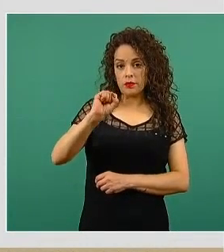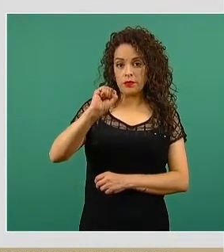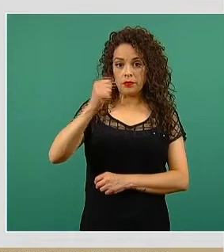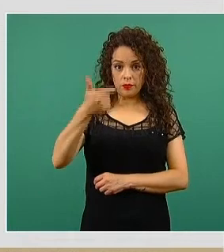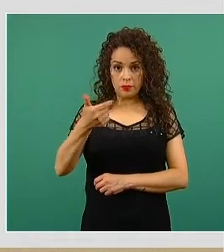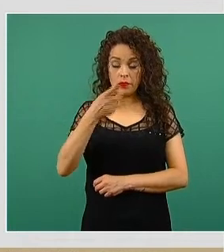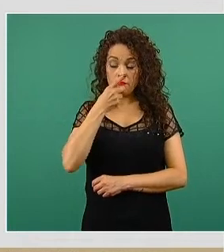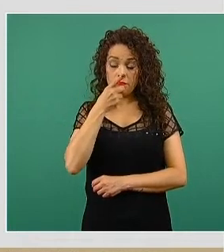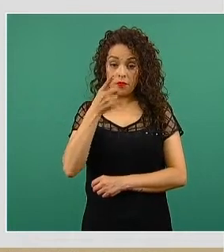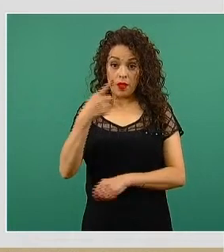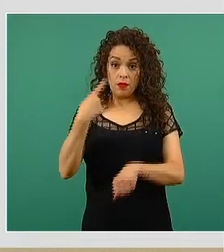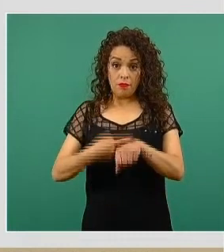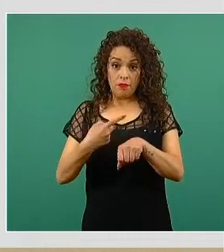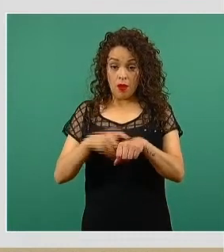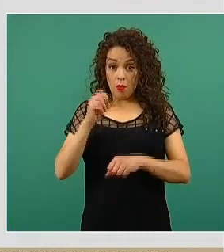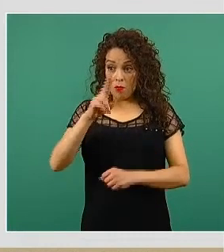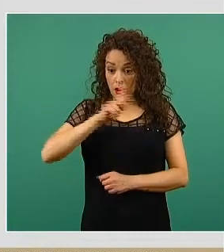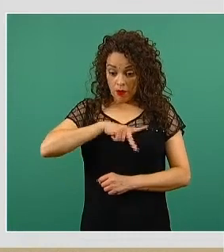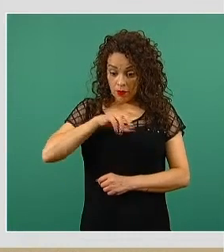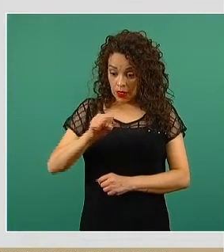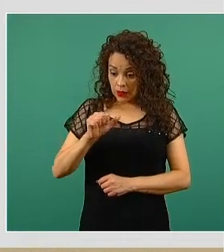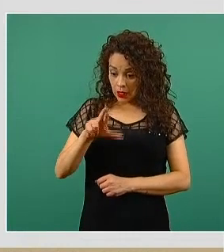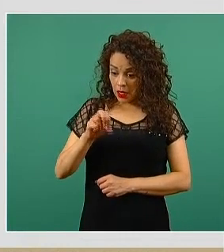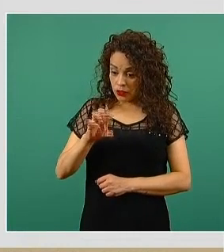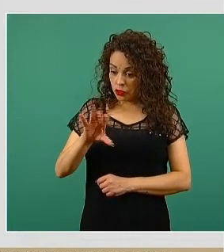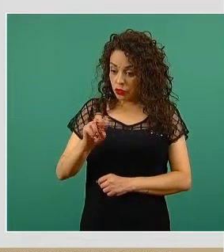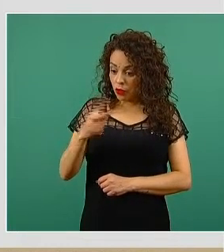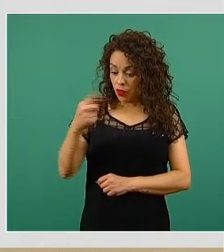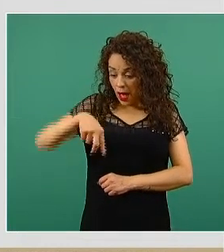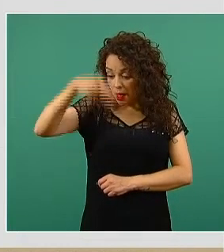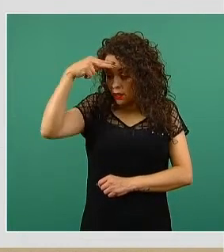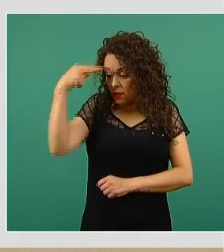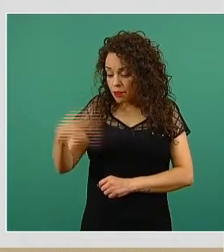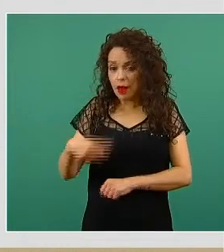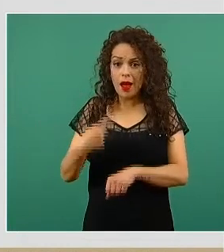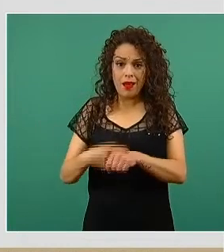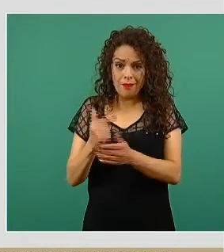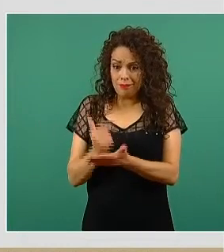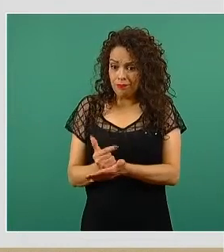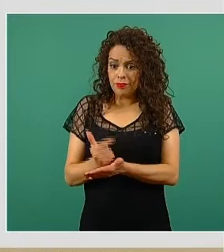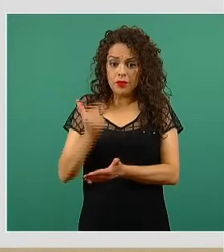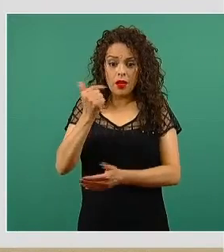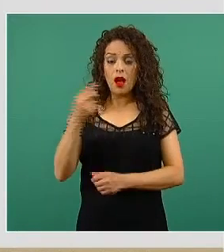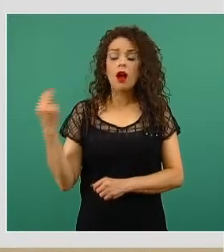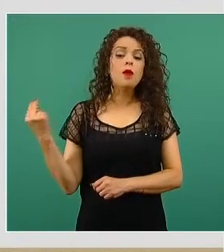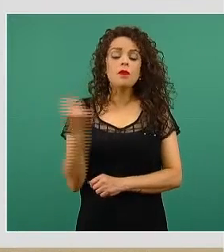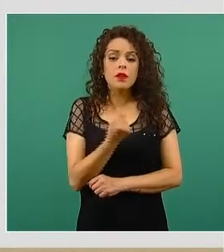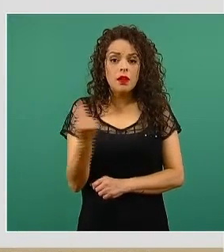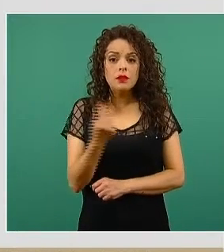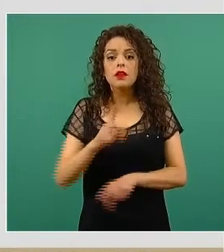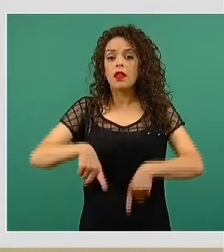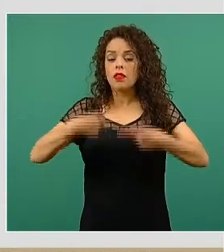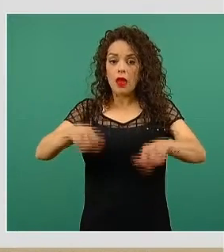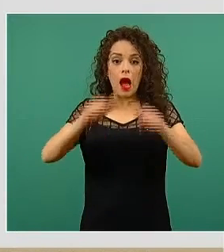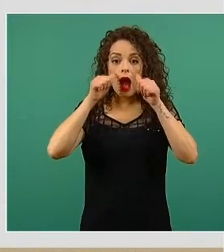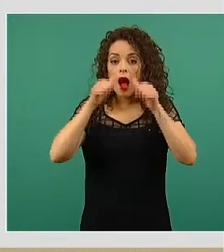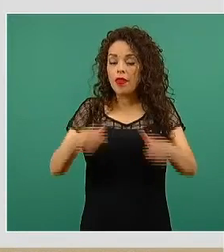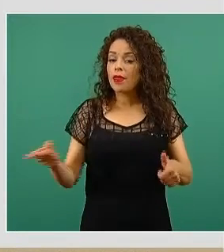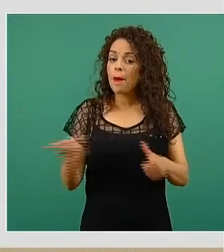de enfermedad por SARS-CoV-2 en México era una enfermedad grave y que debería en su momento tener atención